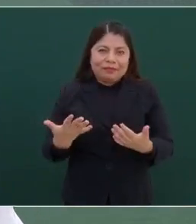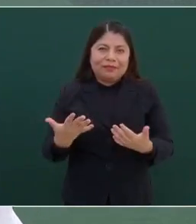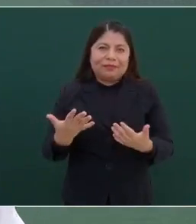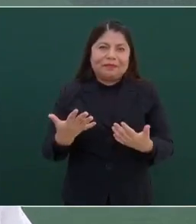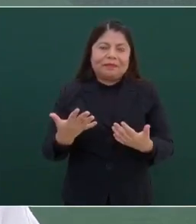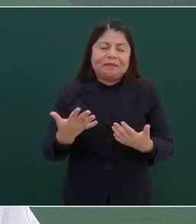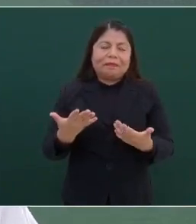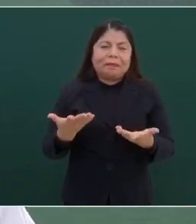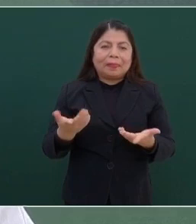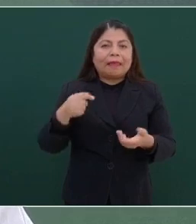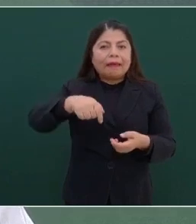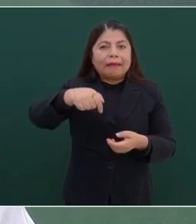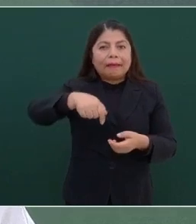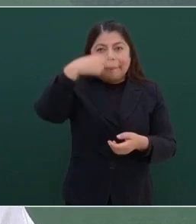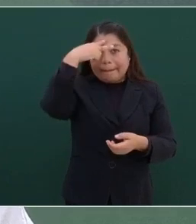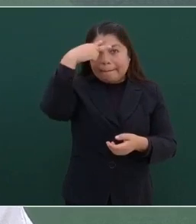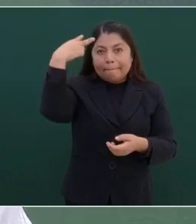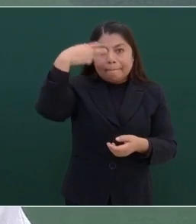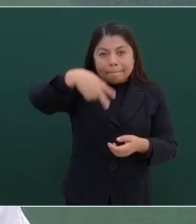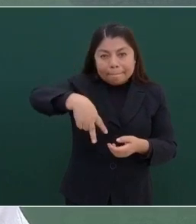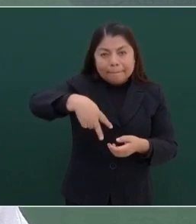invadirnos